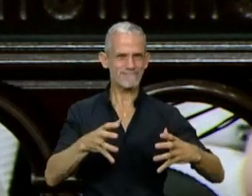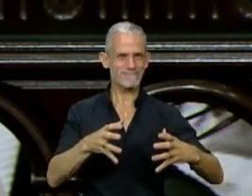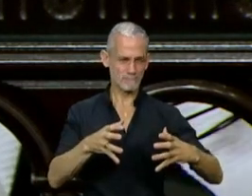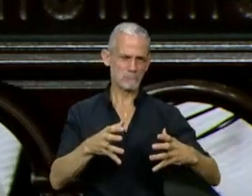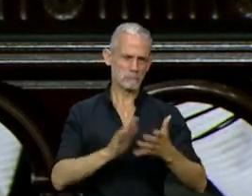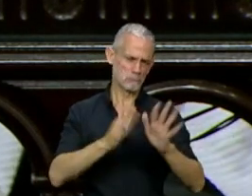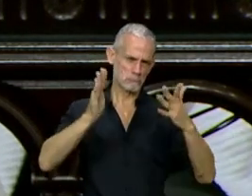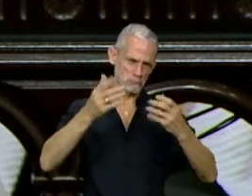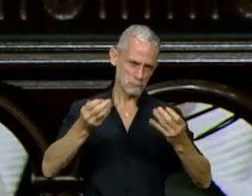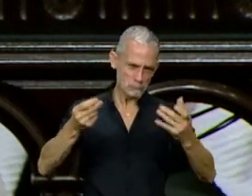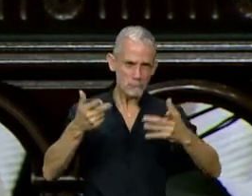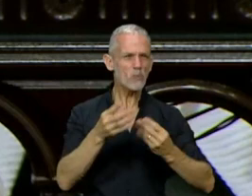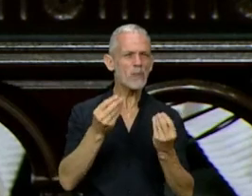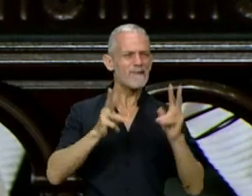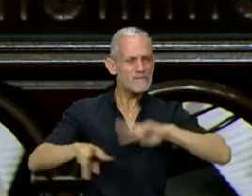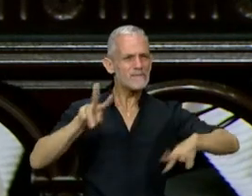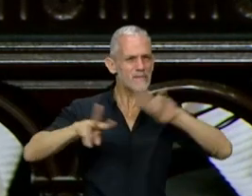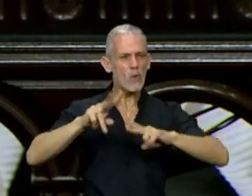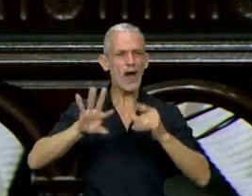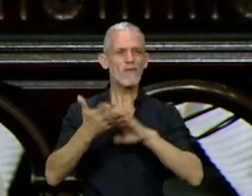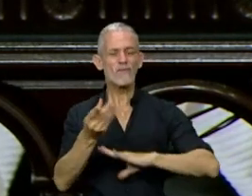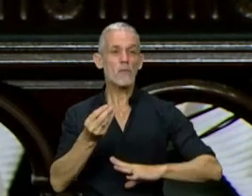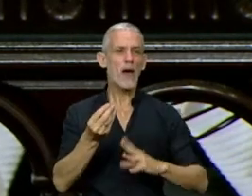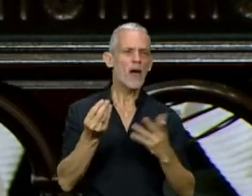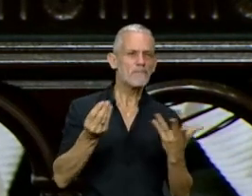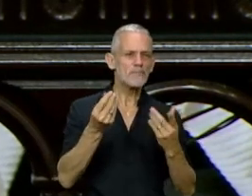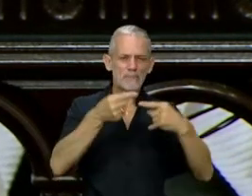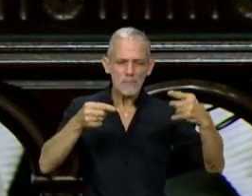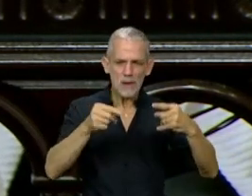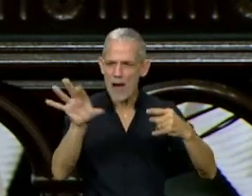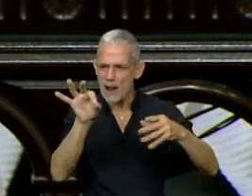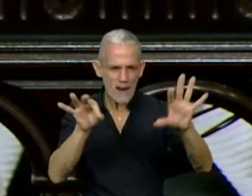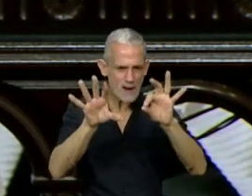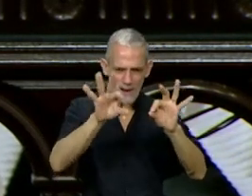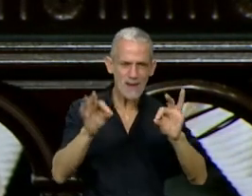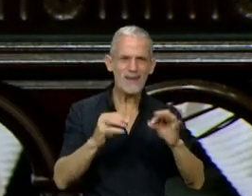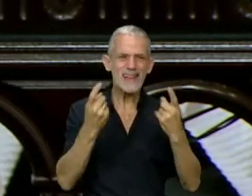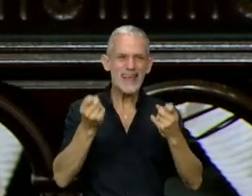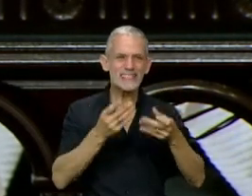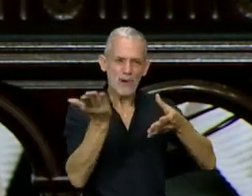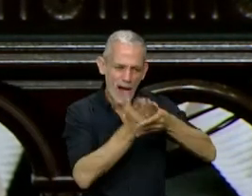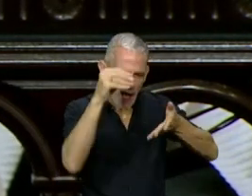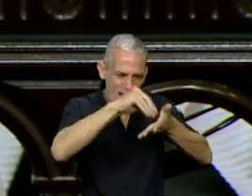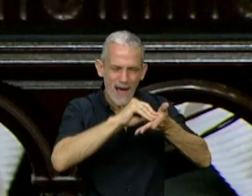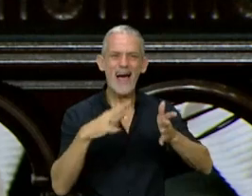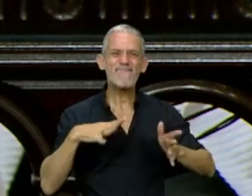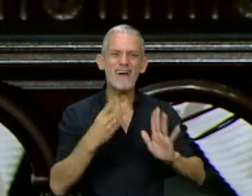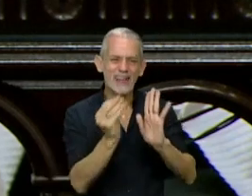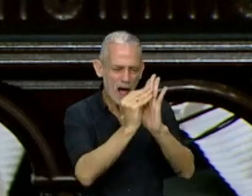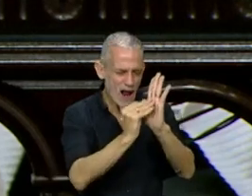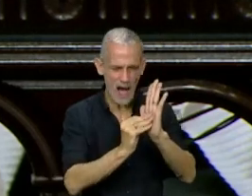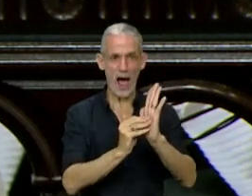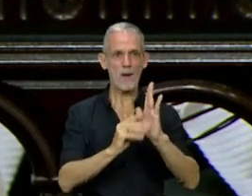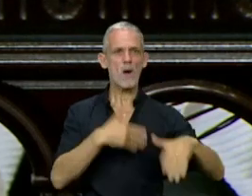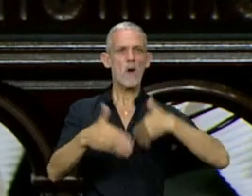quiero reivindicar de ir buscando todos aquellos elementos que hacían falta incorporar y que nos